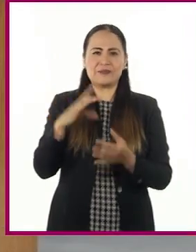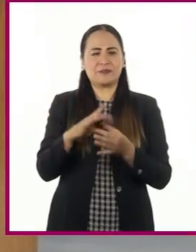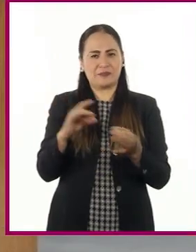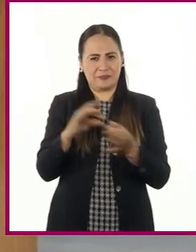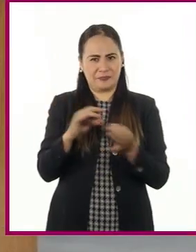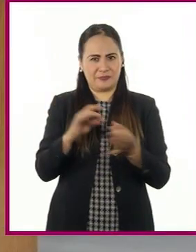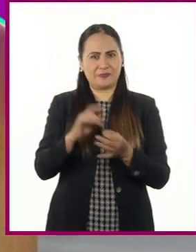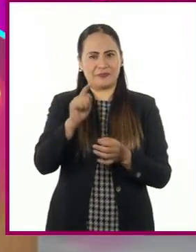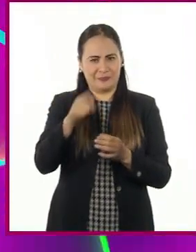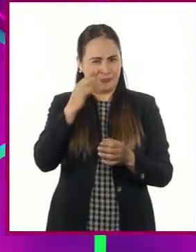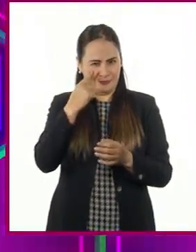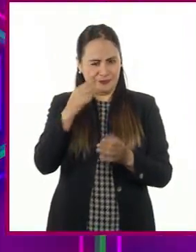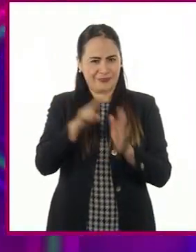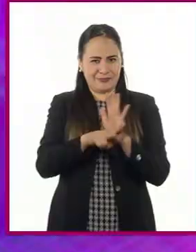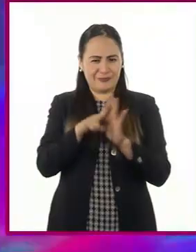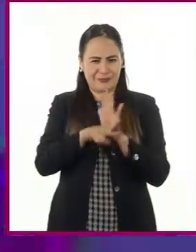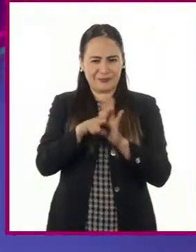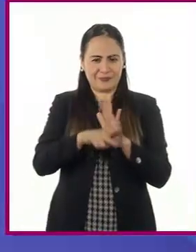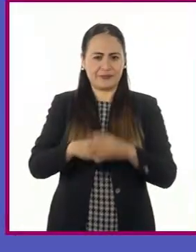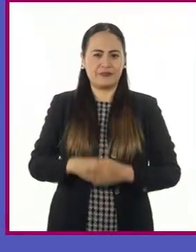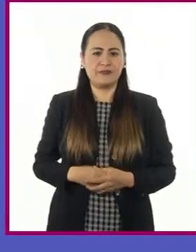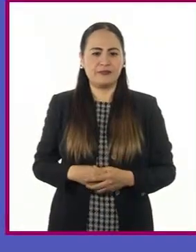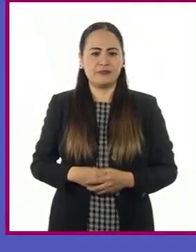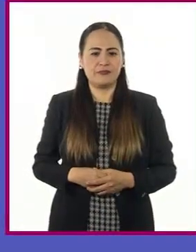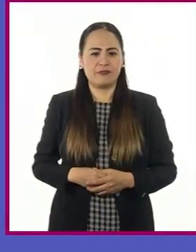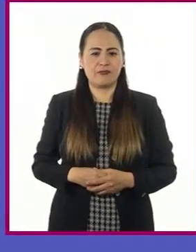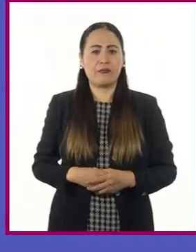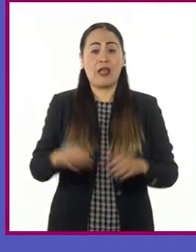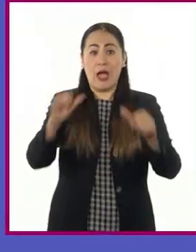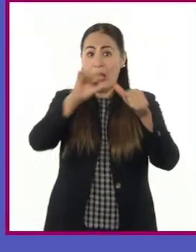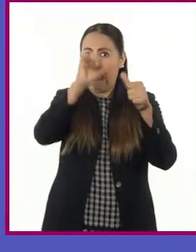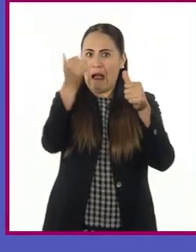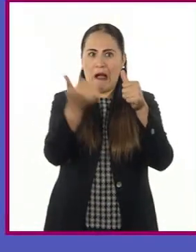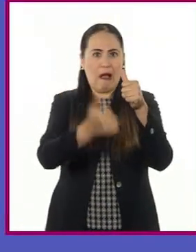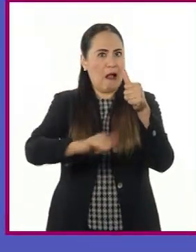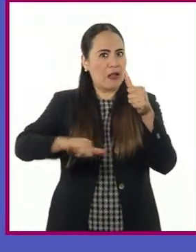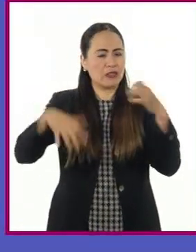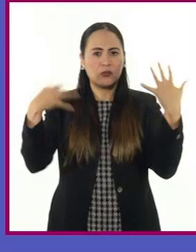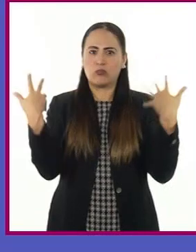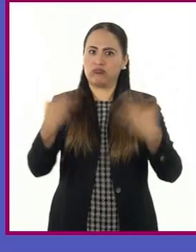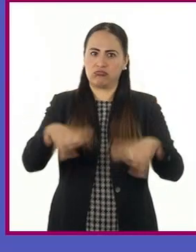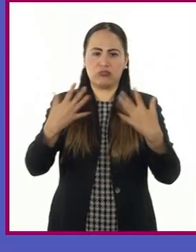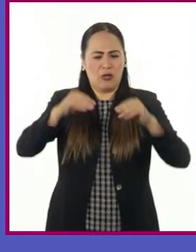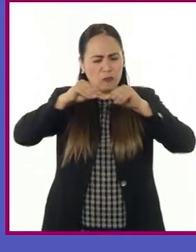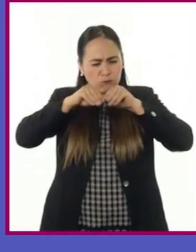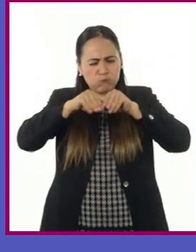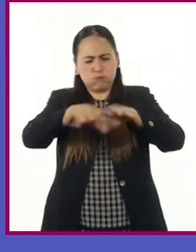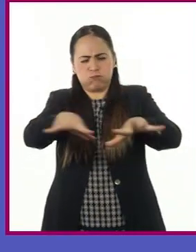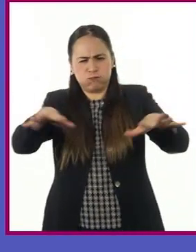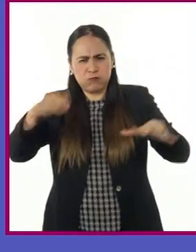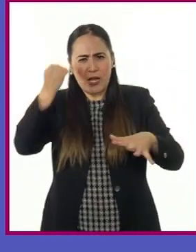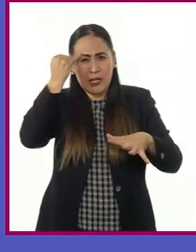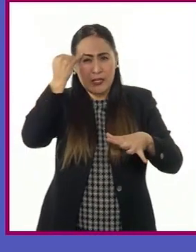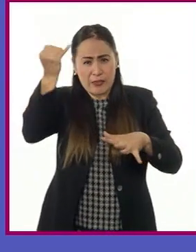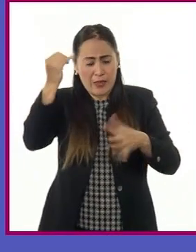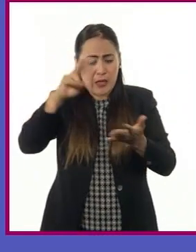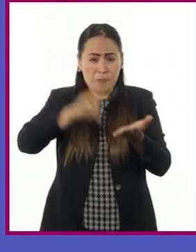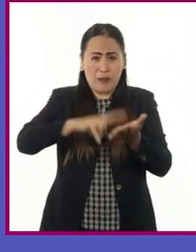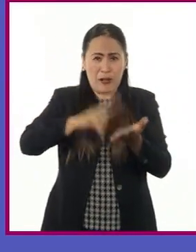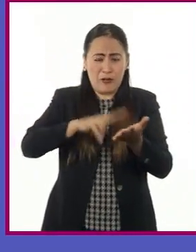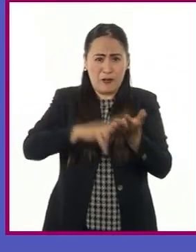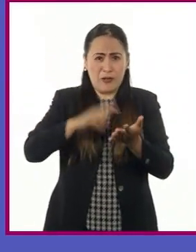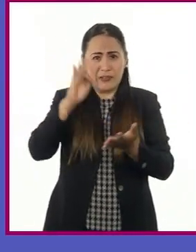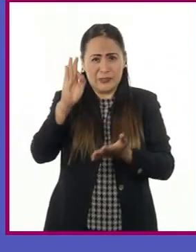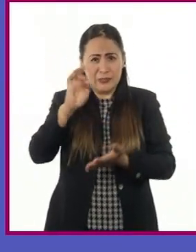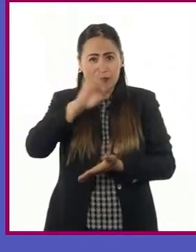en este video. Estaba el fomento del arte como vehículo para propagar las ideas y valores de la fe